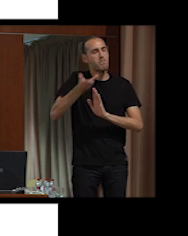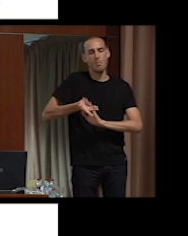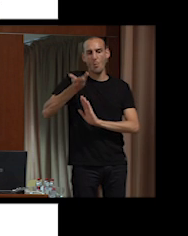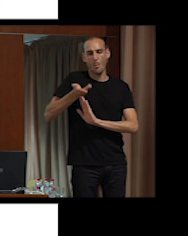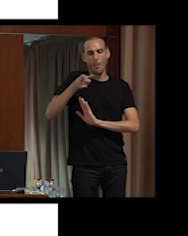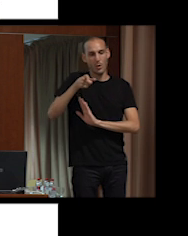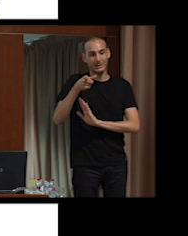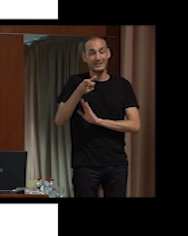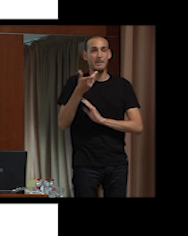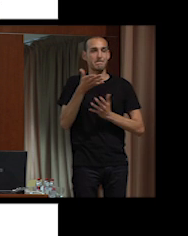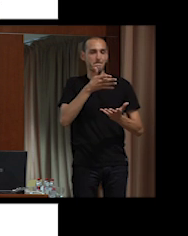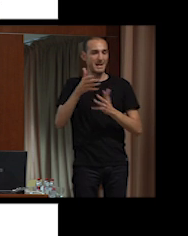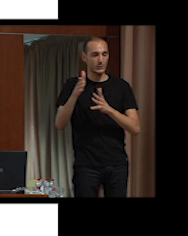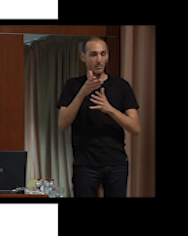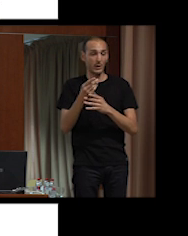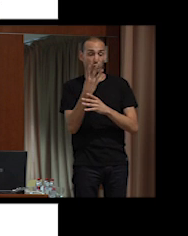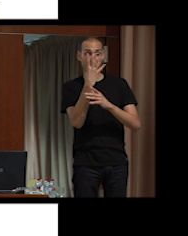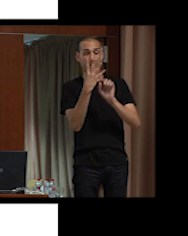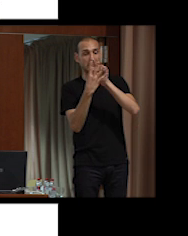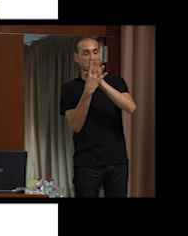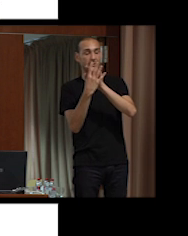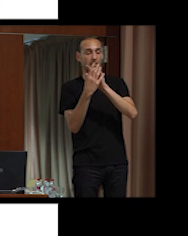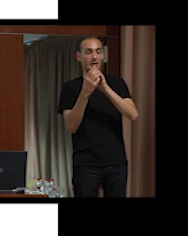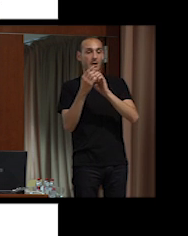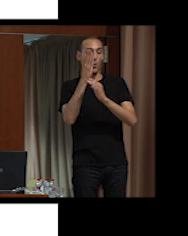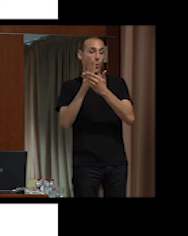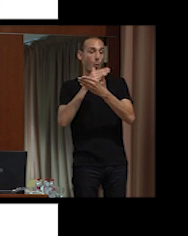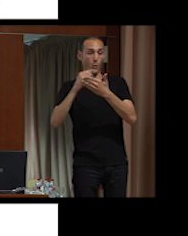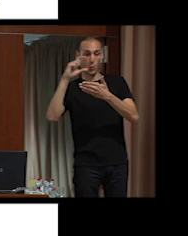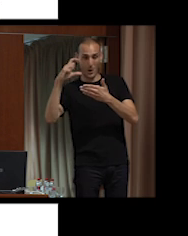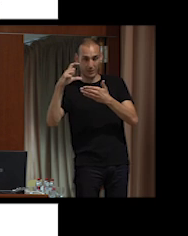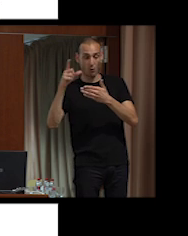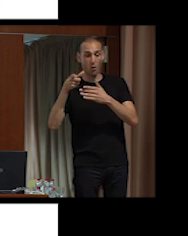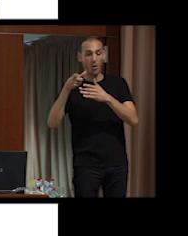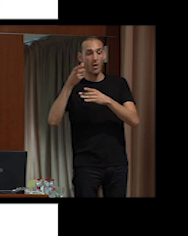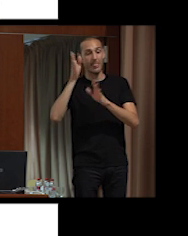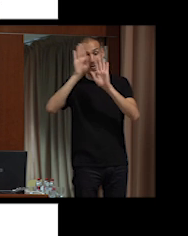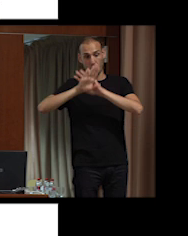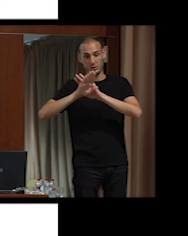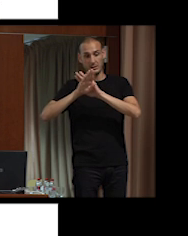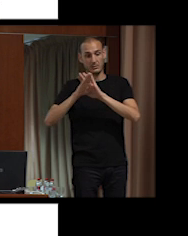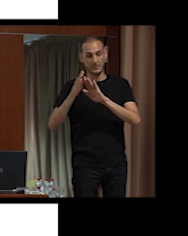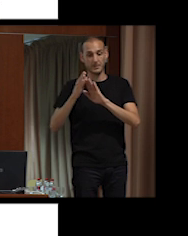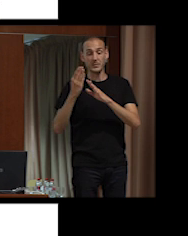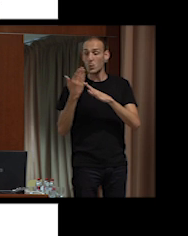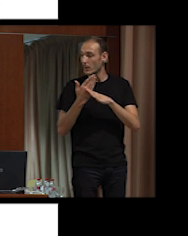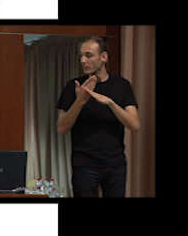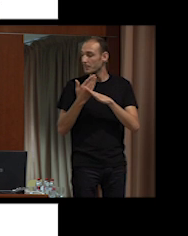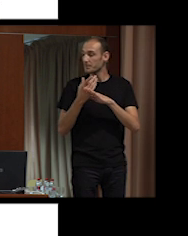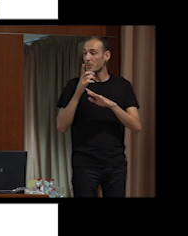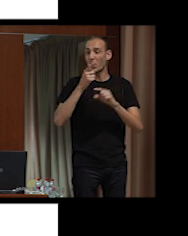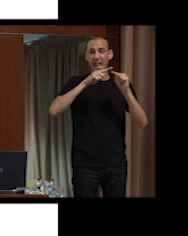noche de un adulto sano, dormimos en sueño delta, y el electroencefalograma se ve porque aparecen unas ondas muy lentas, a 2 o 3 ciclos por